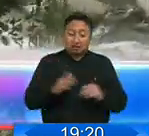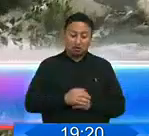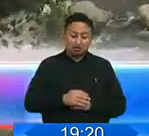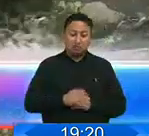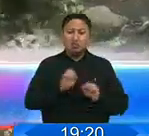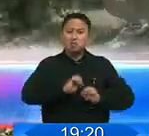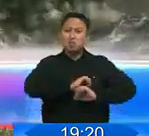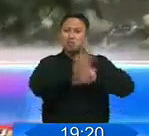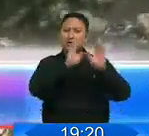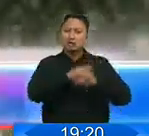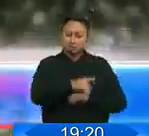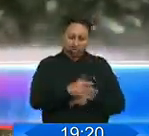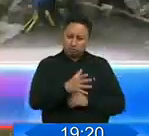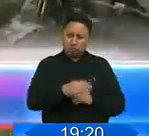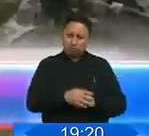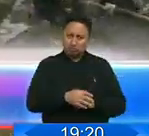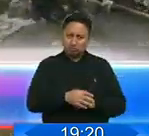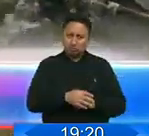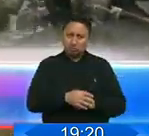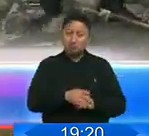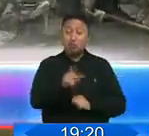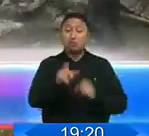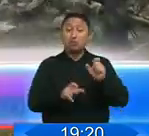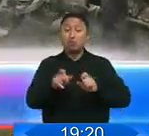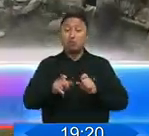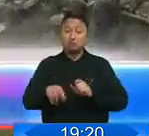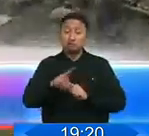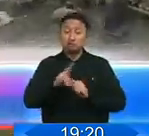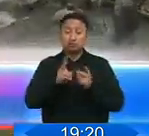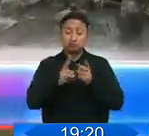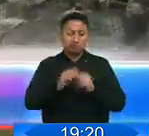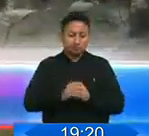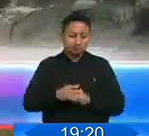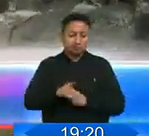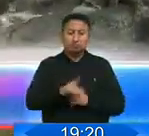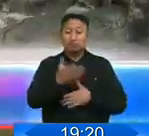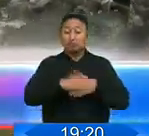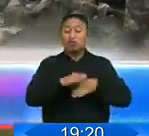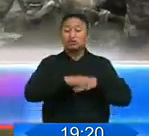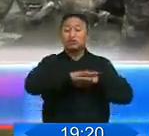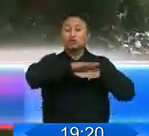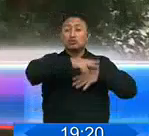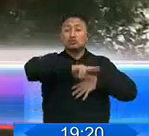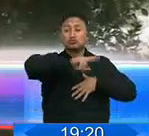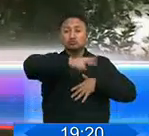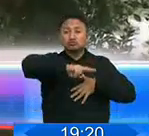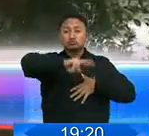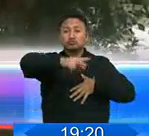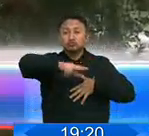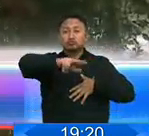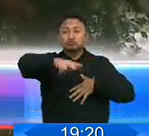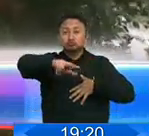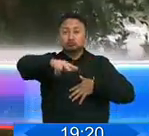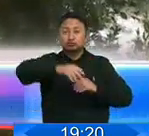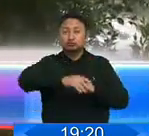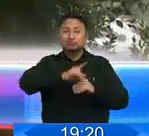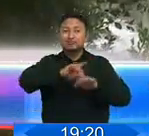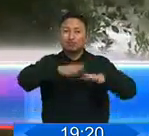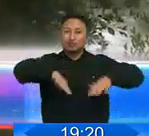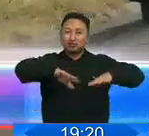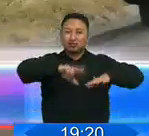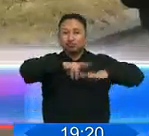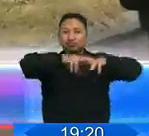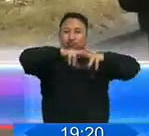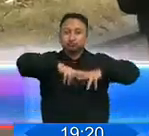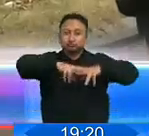mañana no estaba en el sitio así rumoraban los vecinos para ellos la corriente la habría arrastrado y se quedó atrapado en medio de piedras y